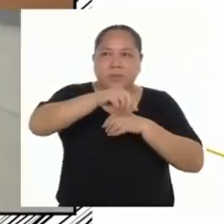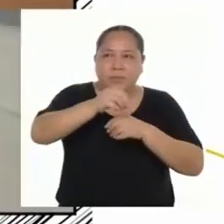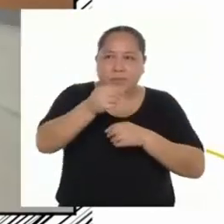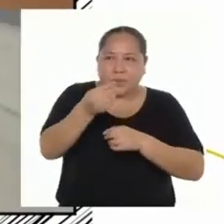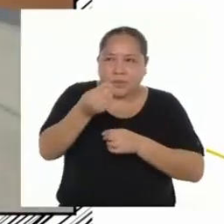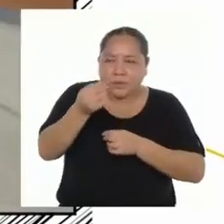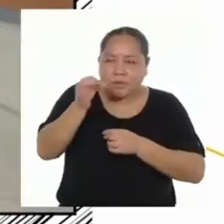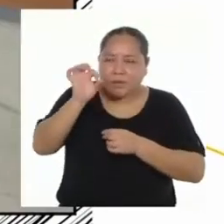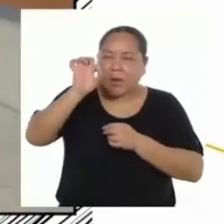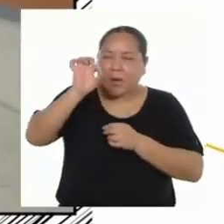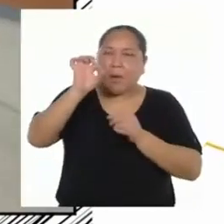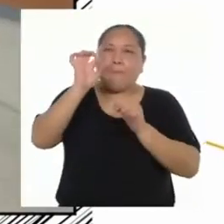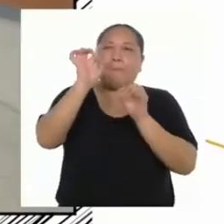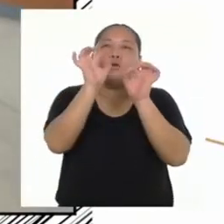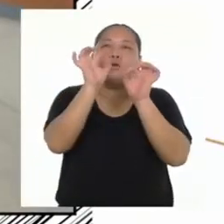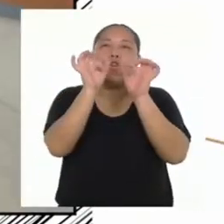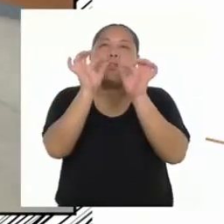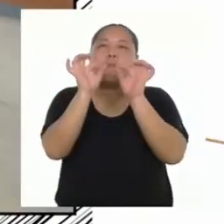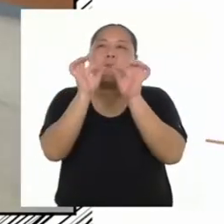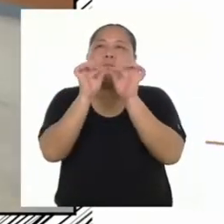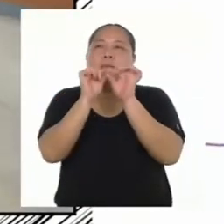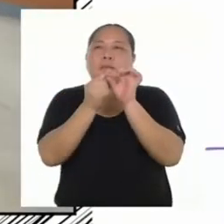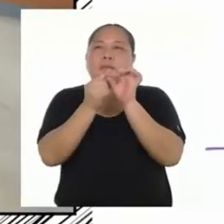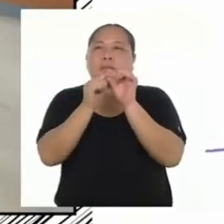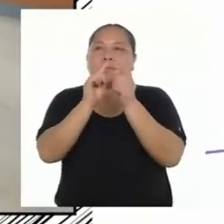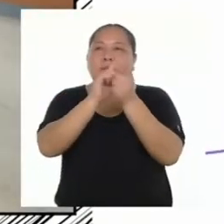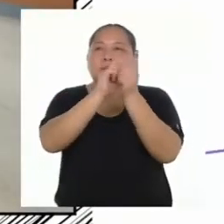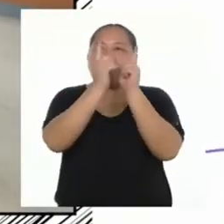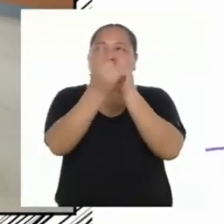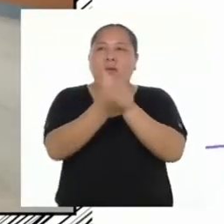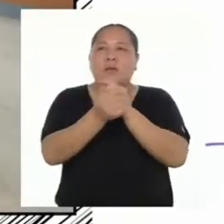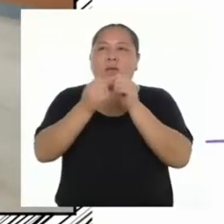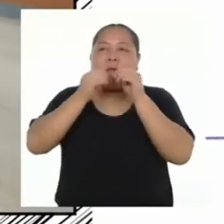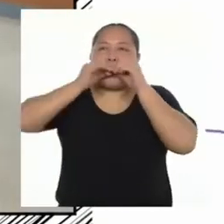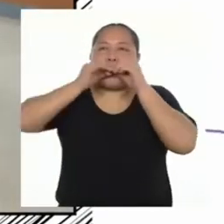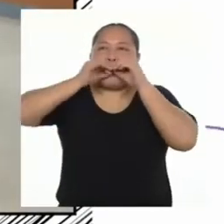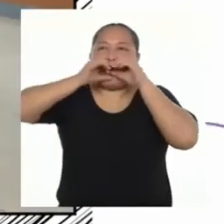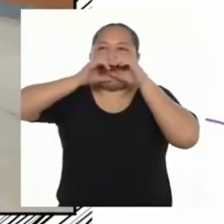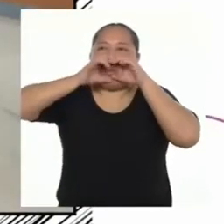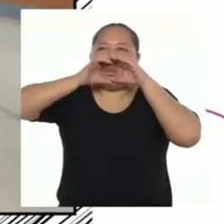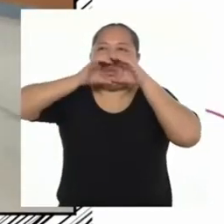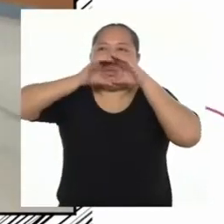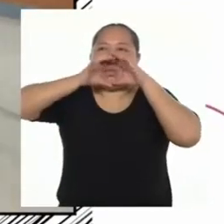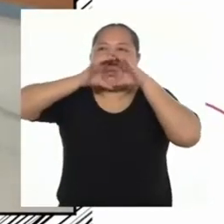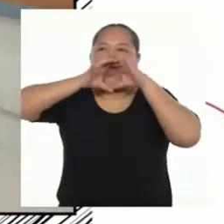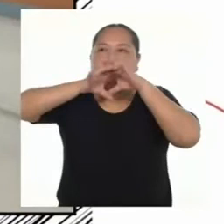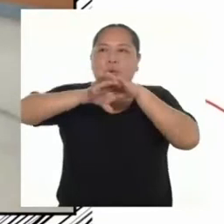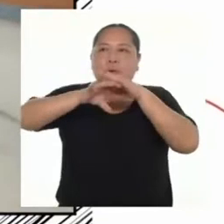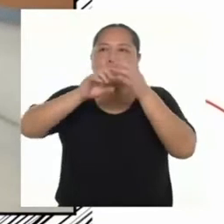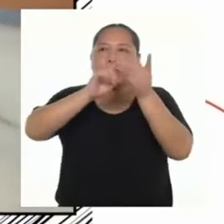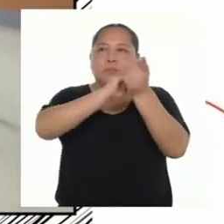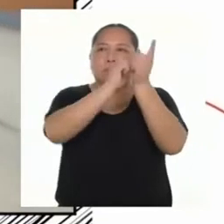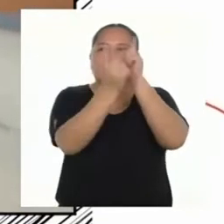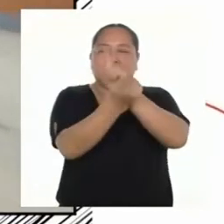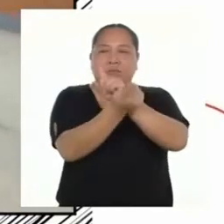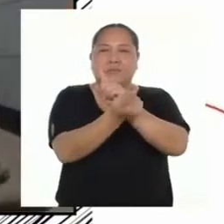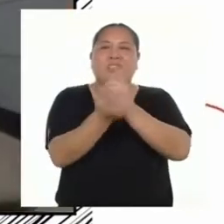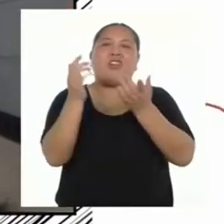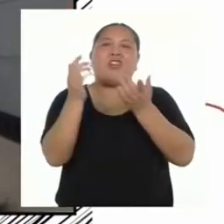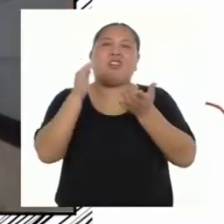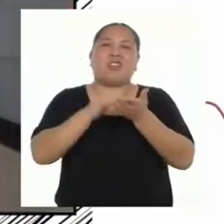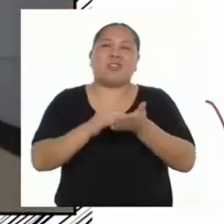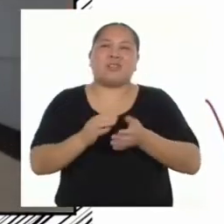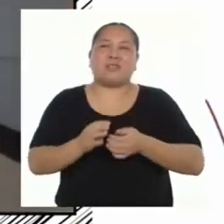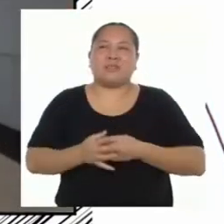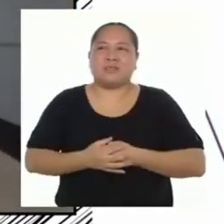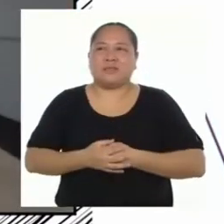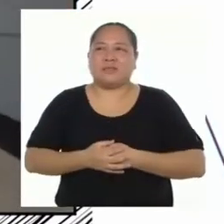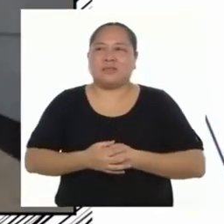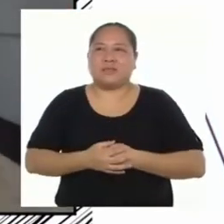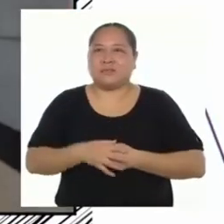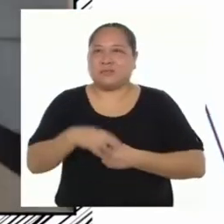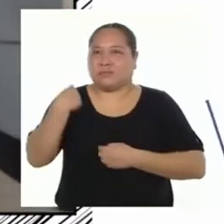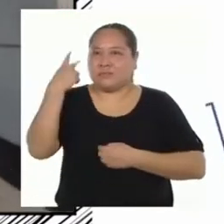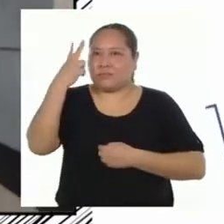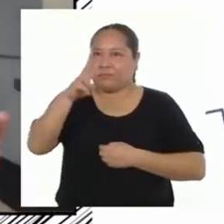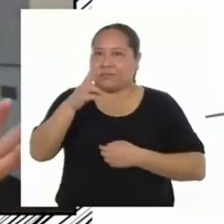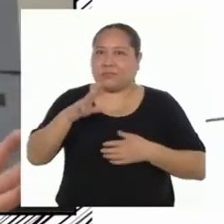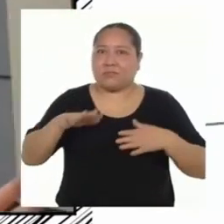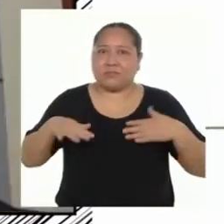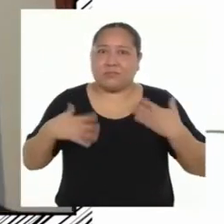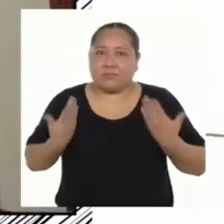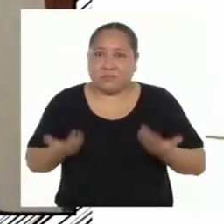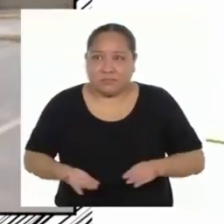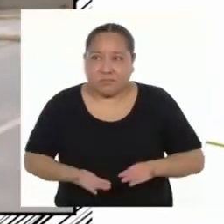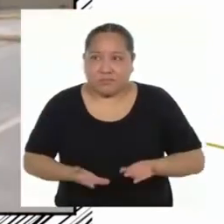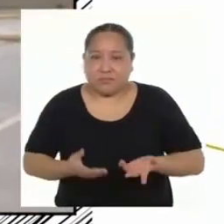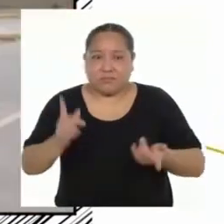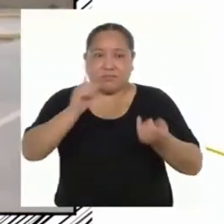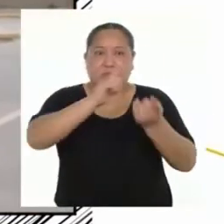estas esferas, que luego se convertirán en esto. Y al inflarlas con aire caliente, se transformarán en esto. Acabas de ver que tienes poder para